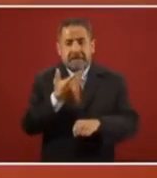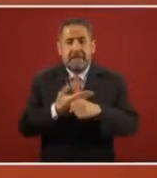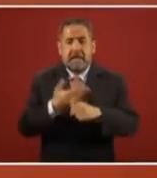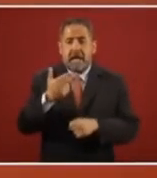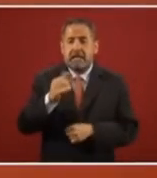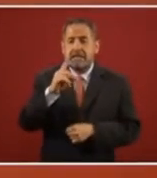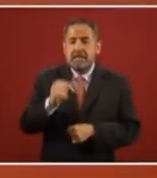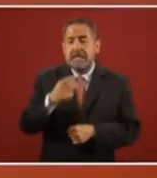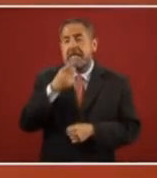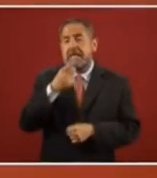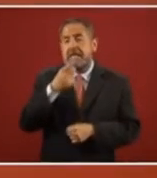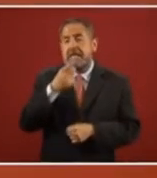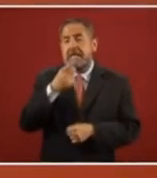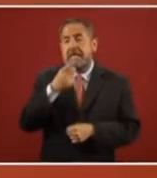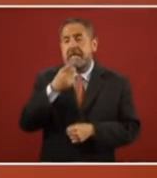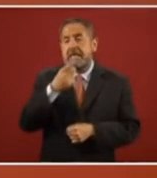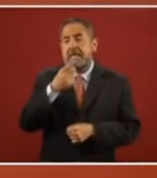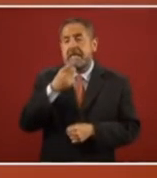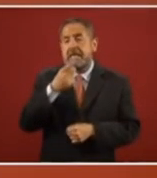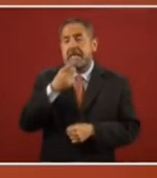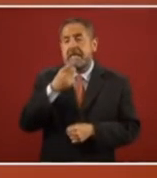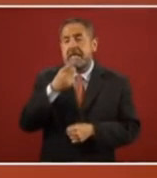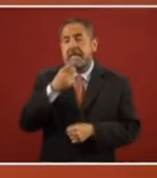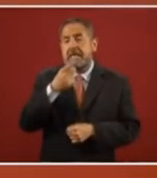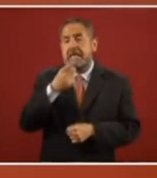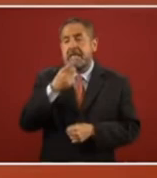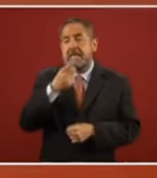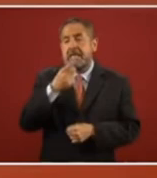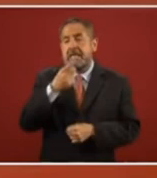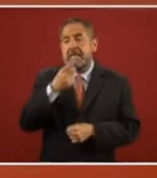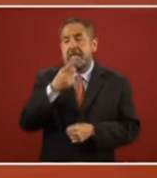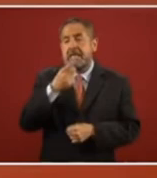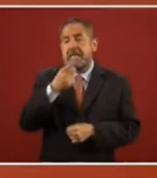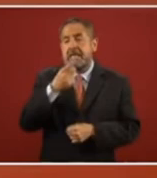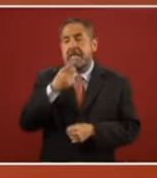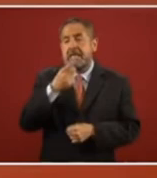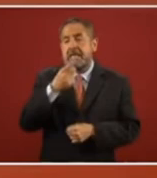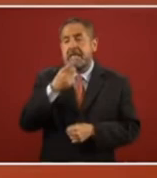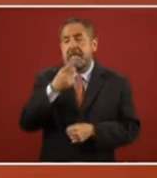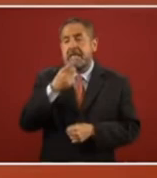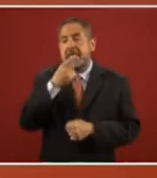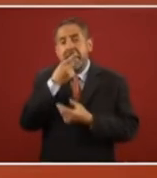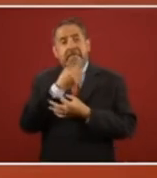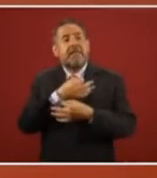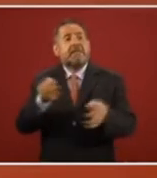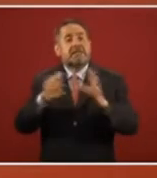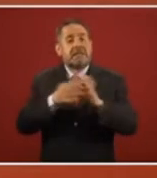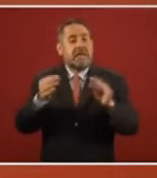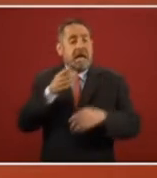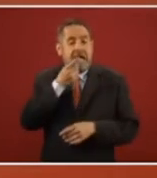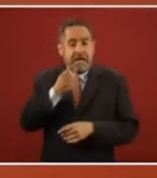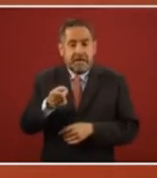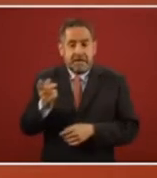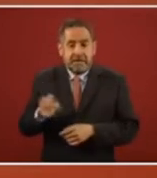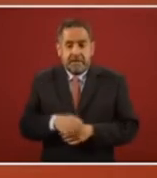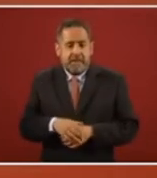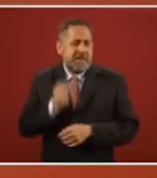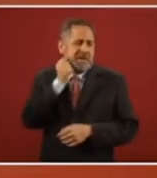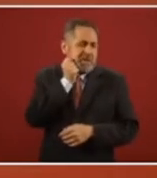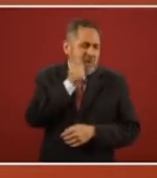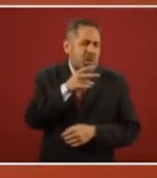haciendo lengua declarar ese cráter y ha de creer y 15 declare de que no